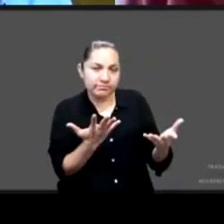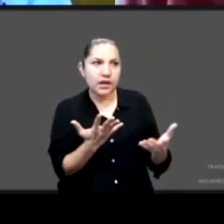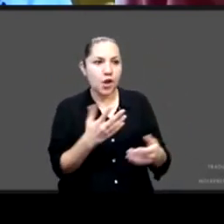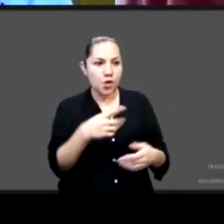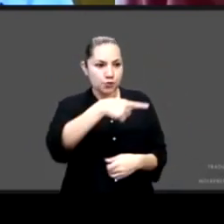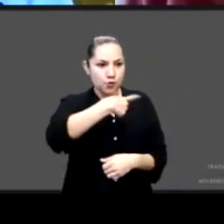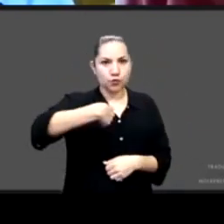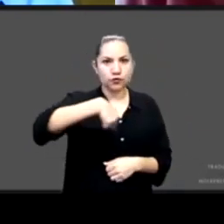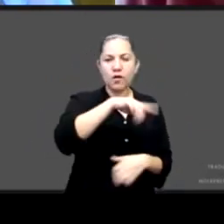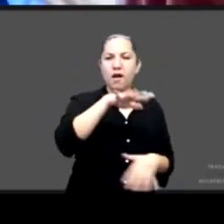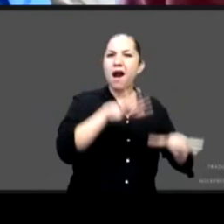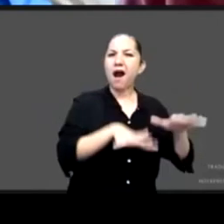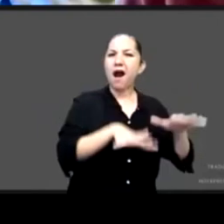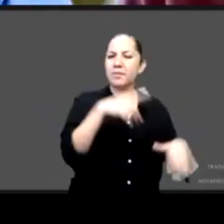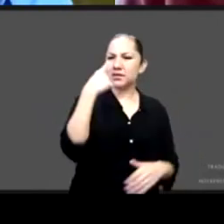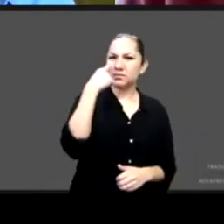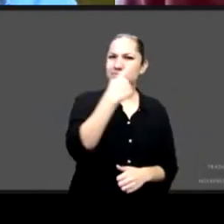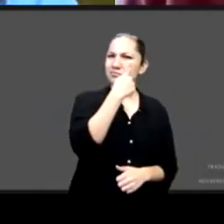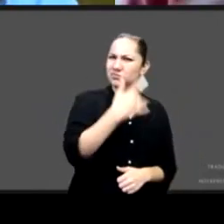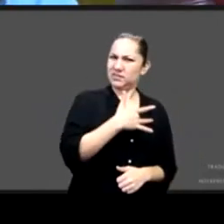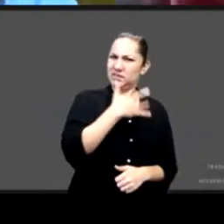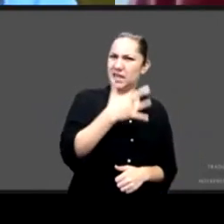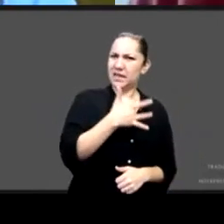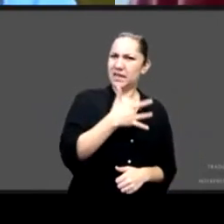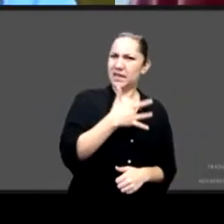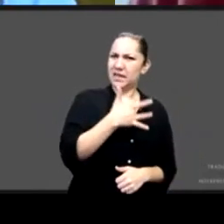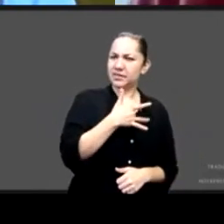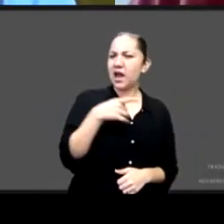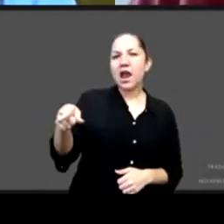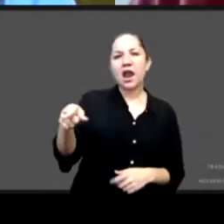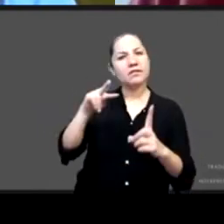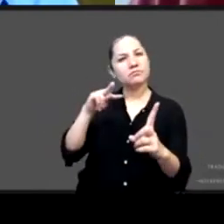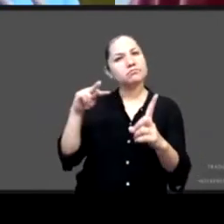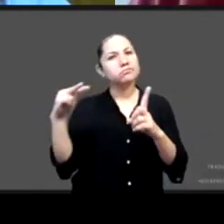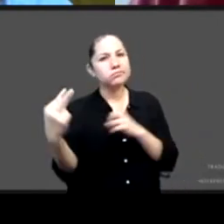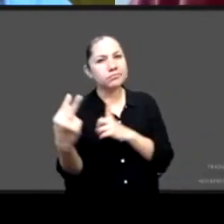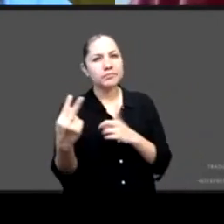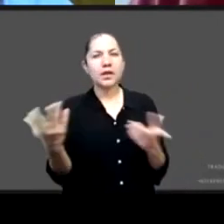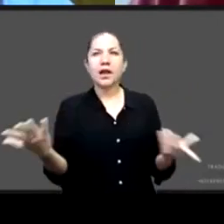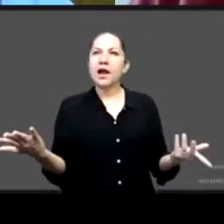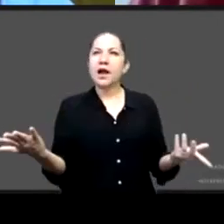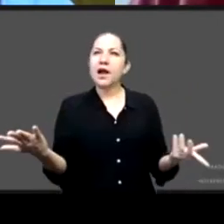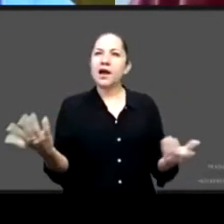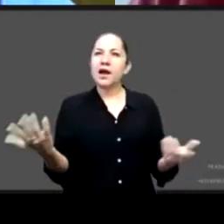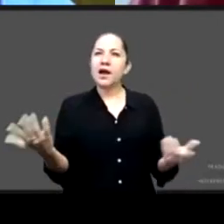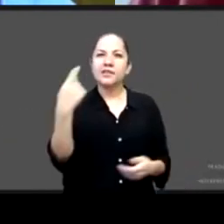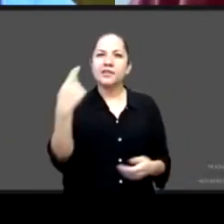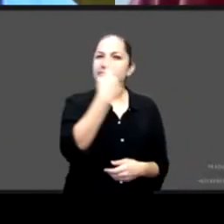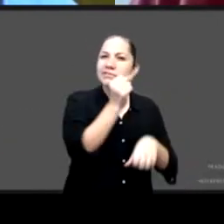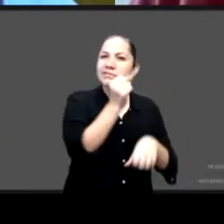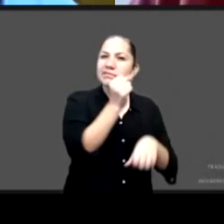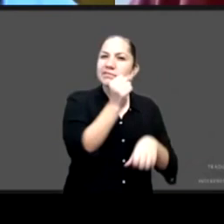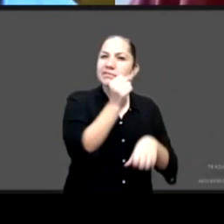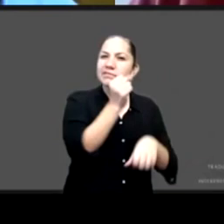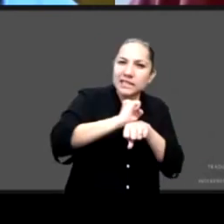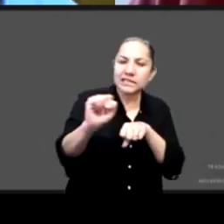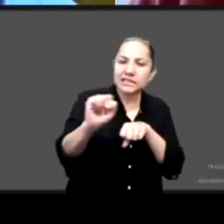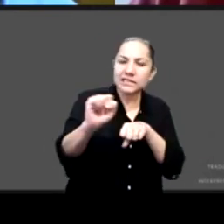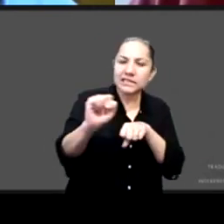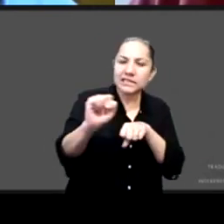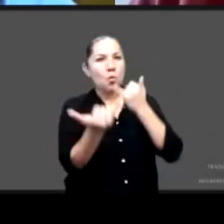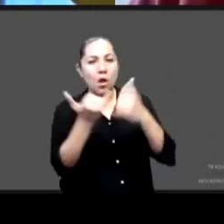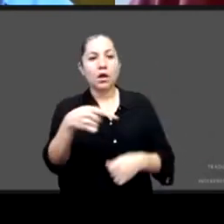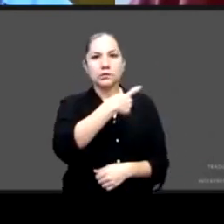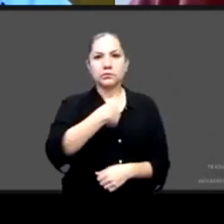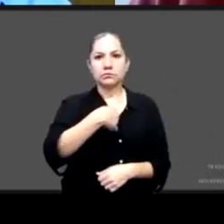los adultos nos reta ese humor y debemos de tomarlo también debidamente en cuenta como una expresión y aprovecharlo